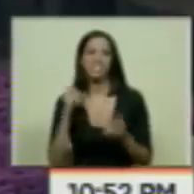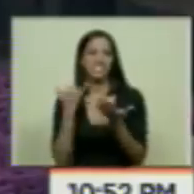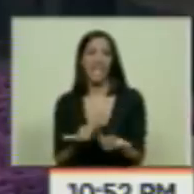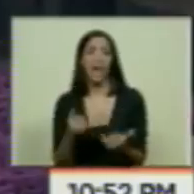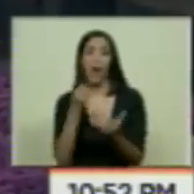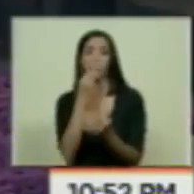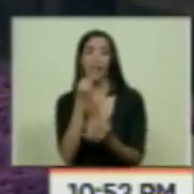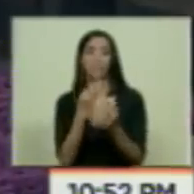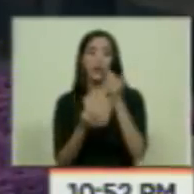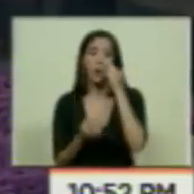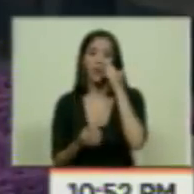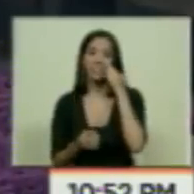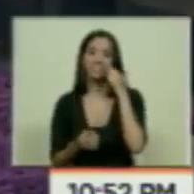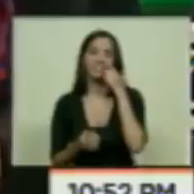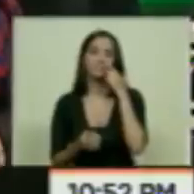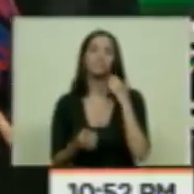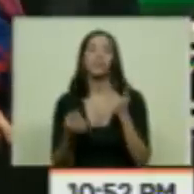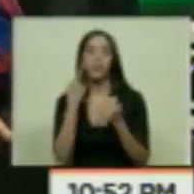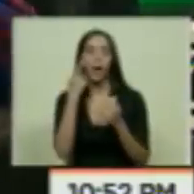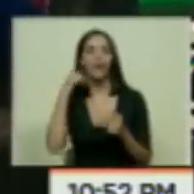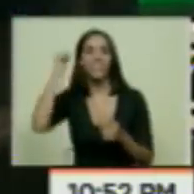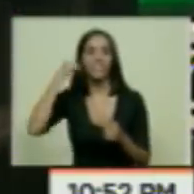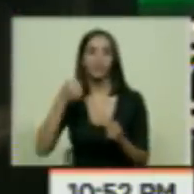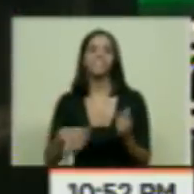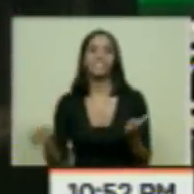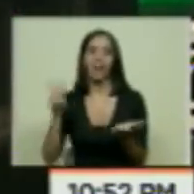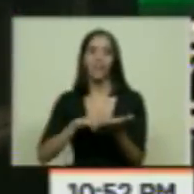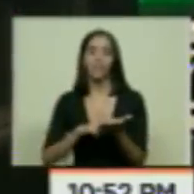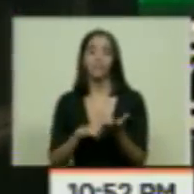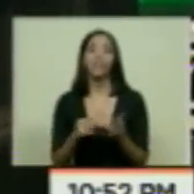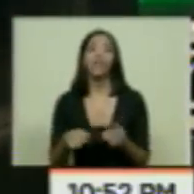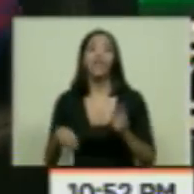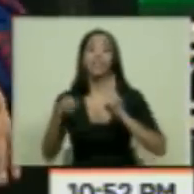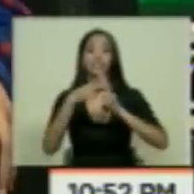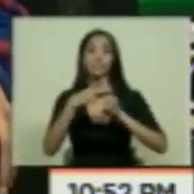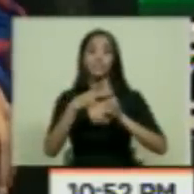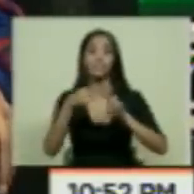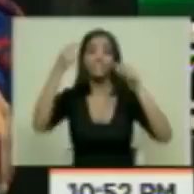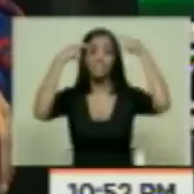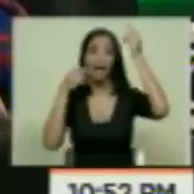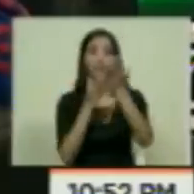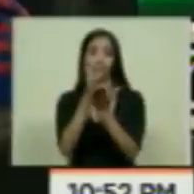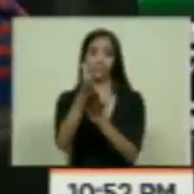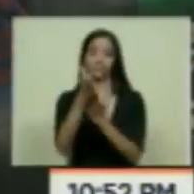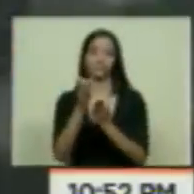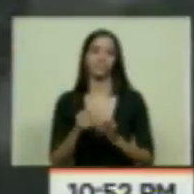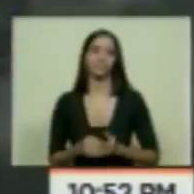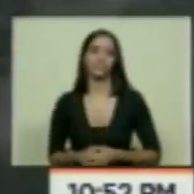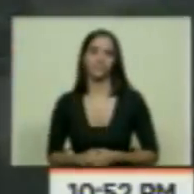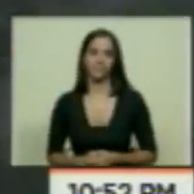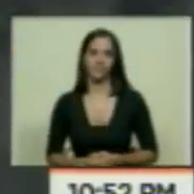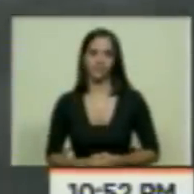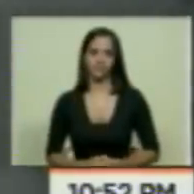Puente ya uno, la gente. También. Claro. Mira, vamos a pasar el video, ya regresamos. Ya saben, la etiqueta numeral Chávez Lealtad Eterna.